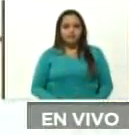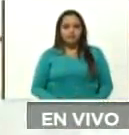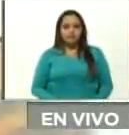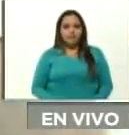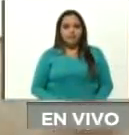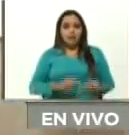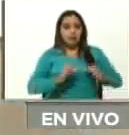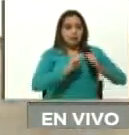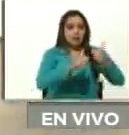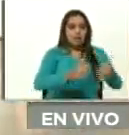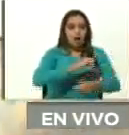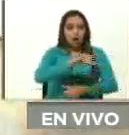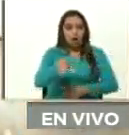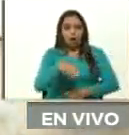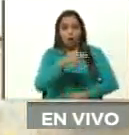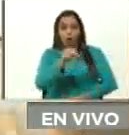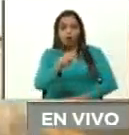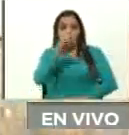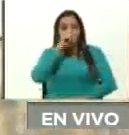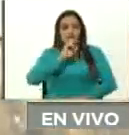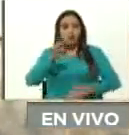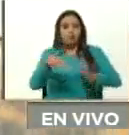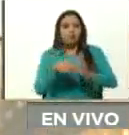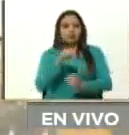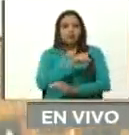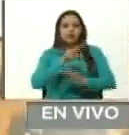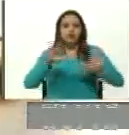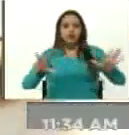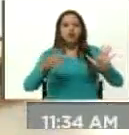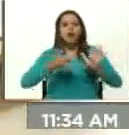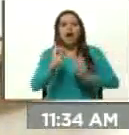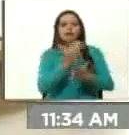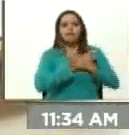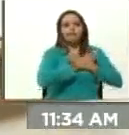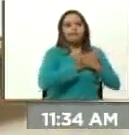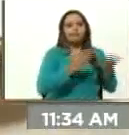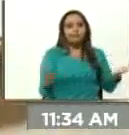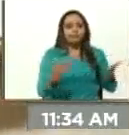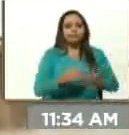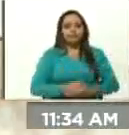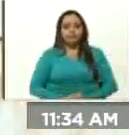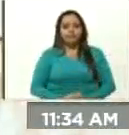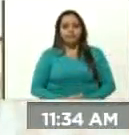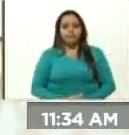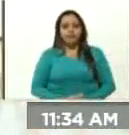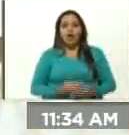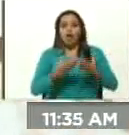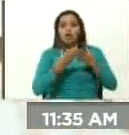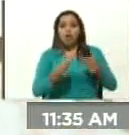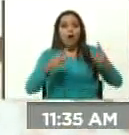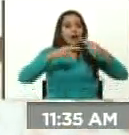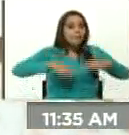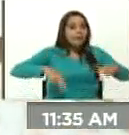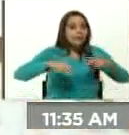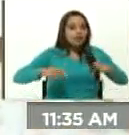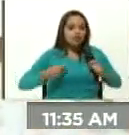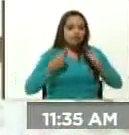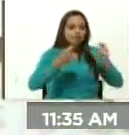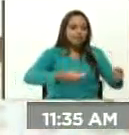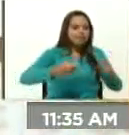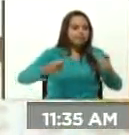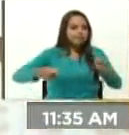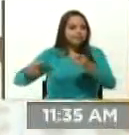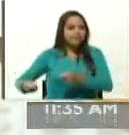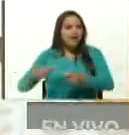año 2018 y pusimos a su disposición todas las investigaciones realizadas por